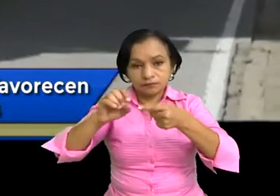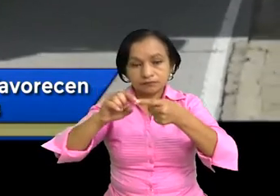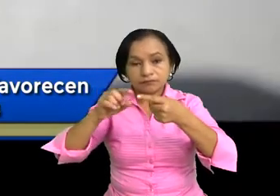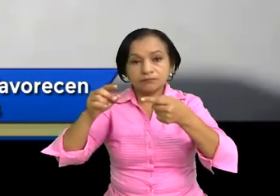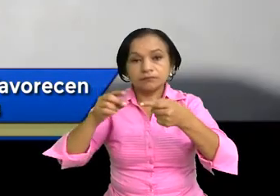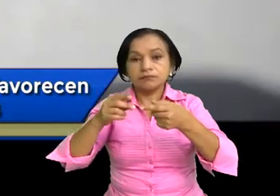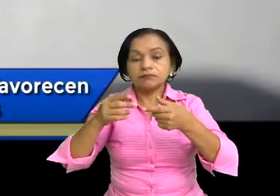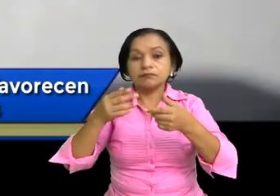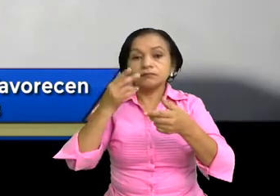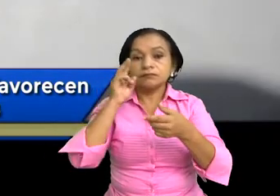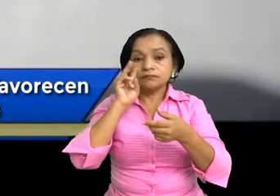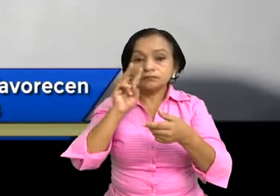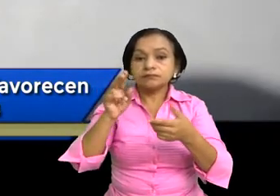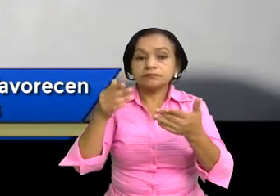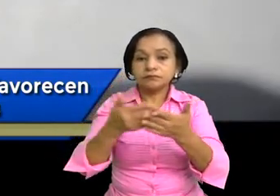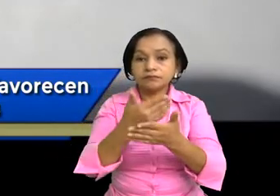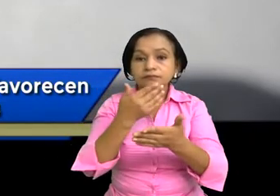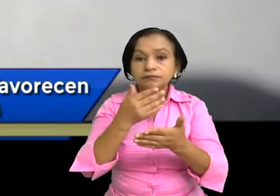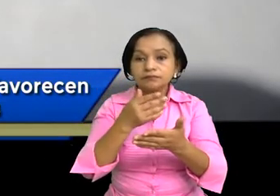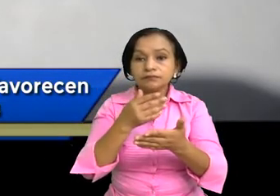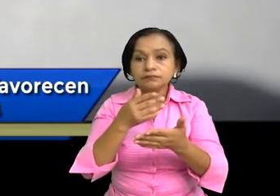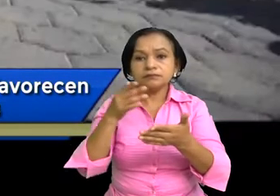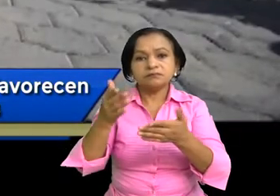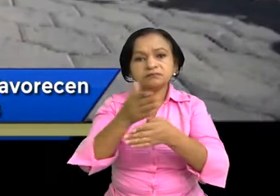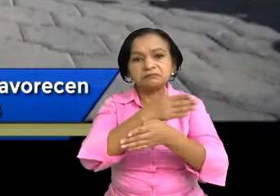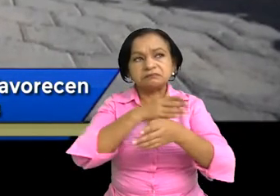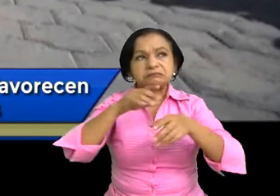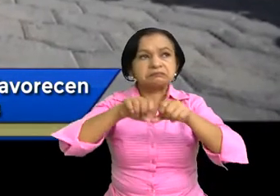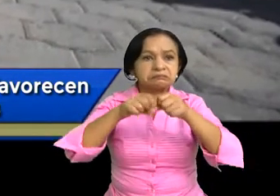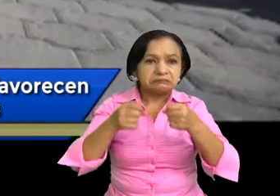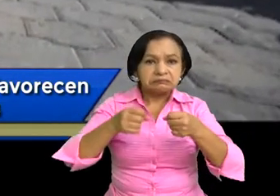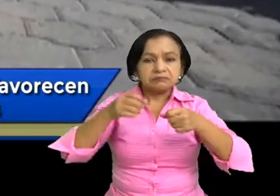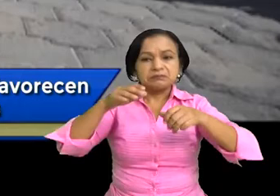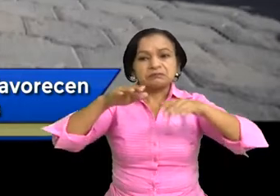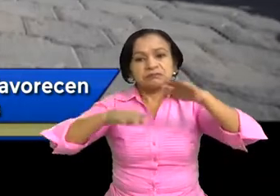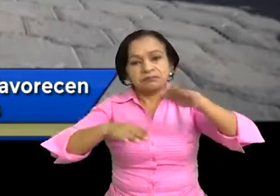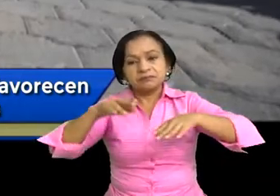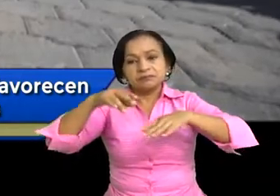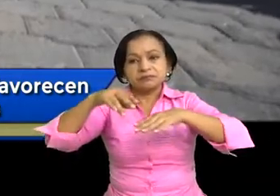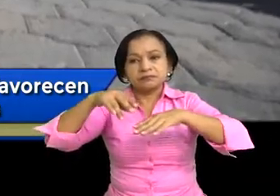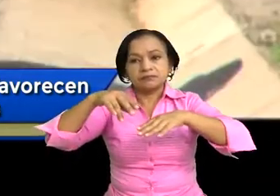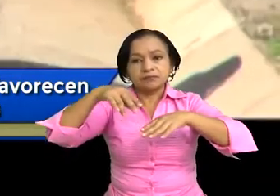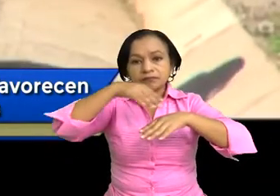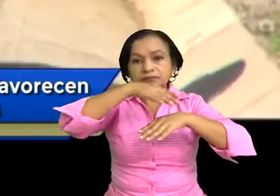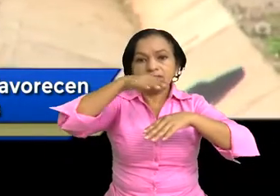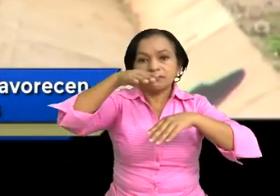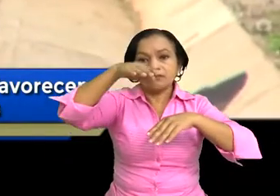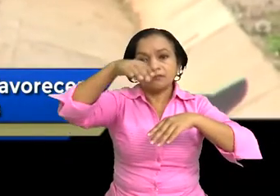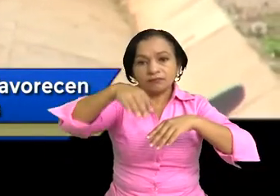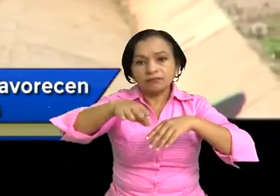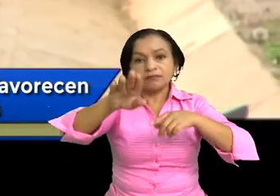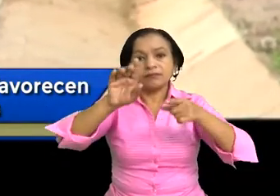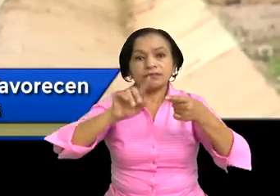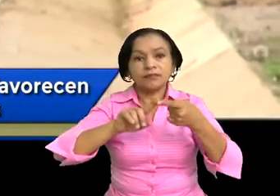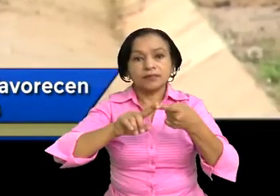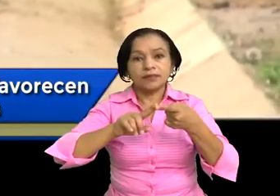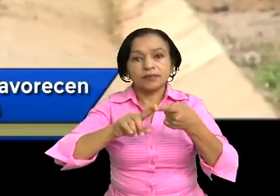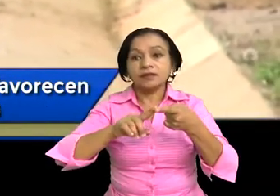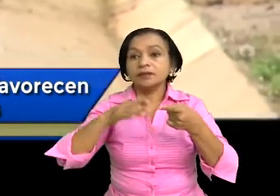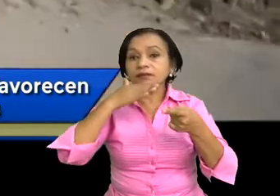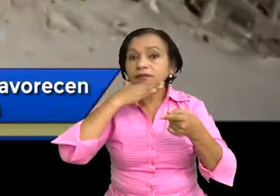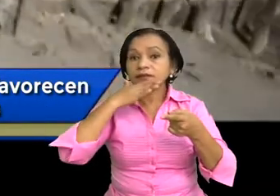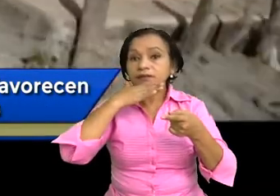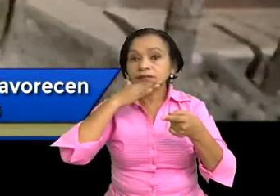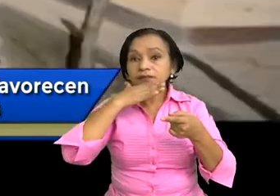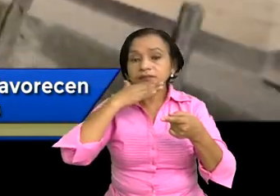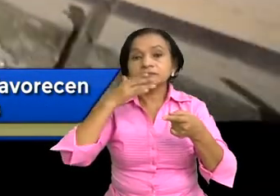zona interesante, muy quebrado ese camino en Diriamba anteriormente. Complejo el acceso. Y le estamos